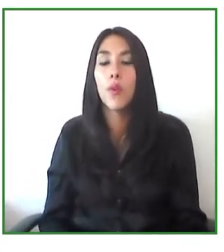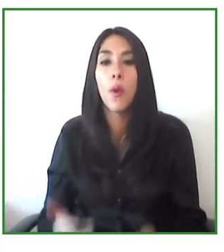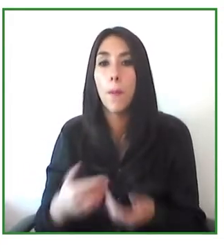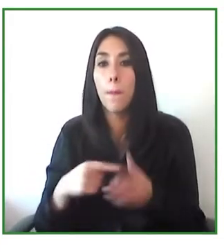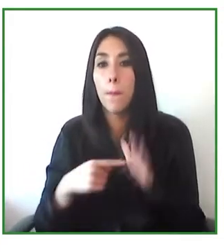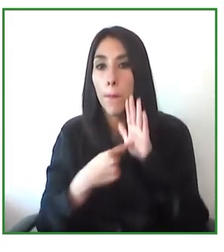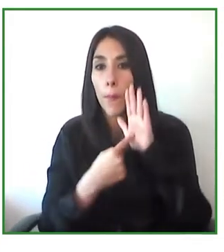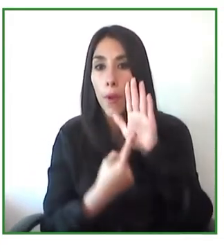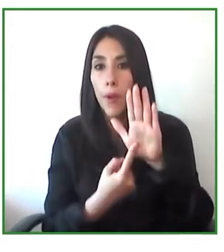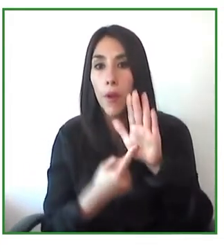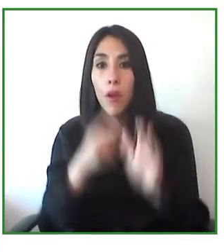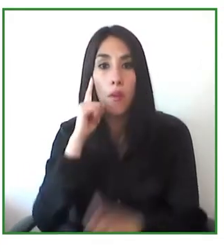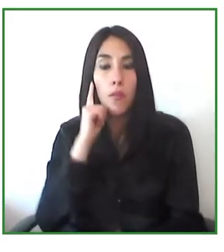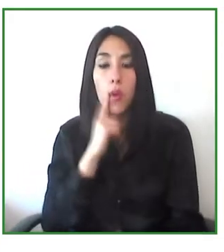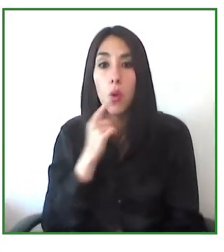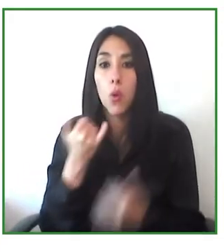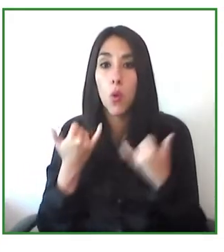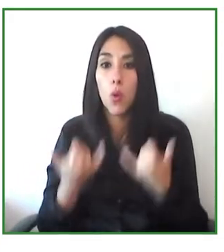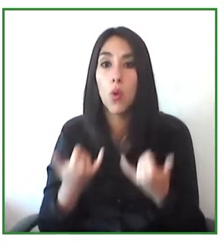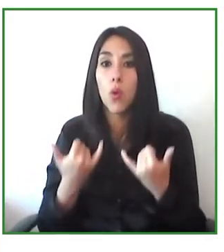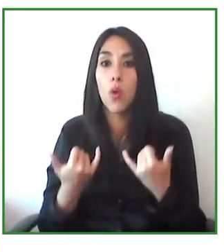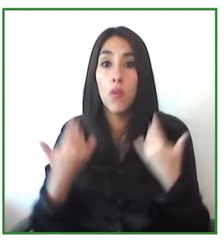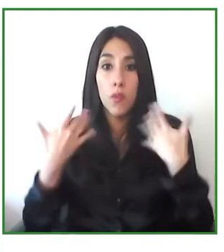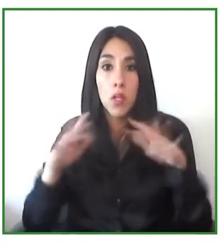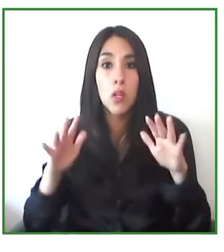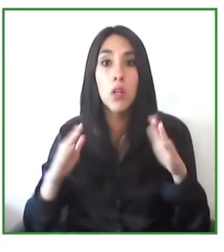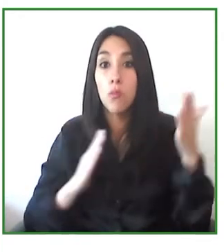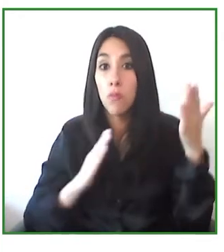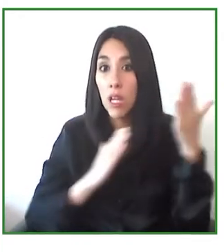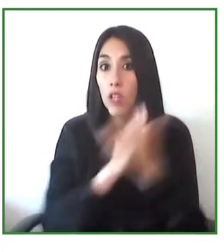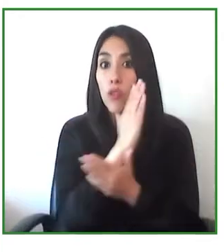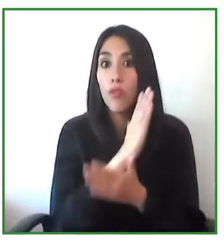derecho adquirido. Darles